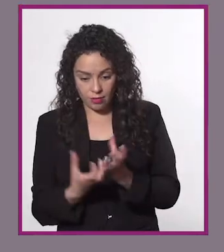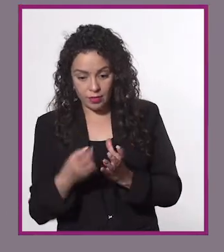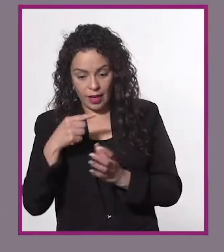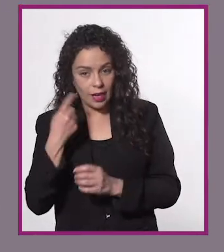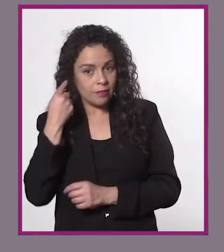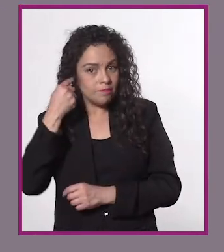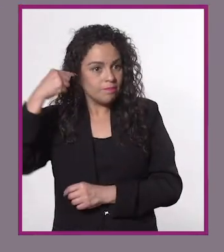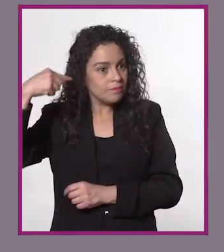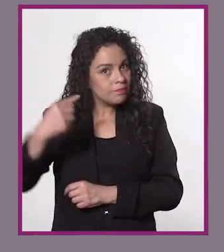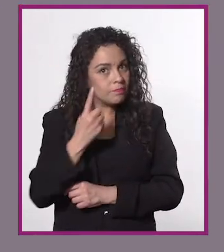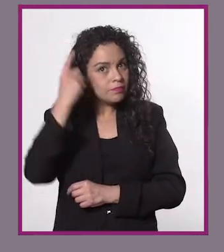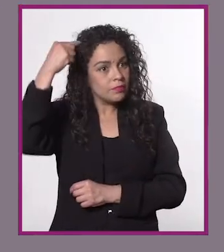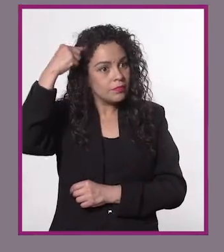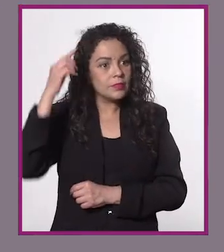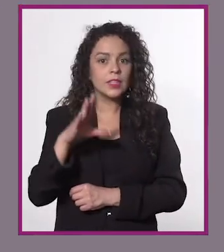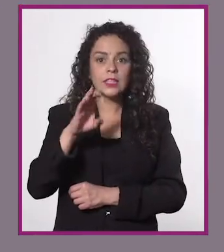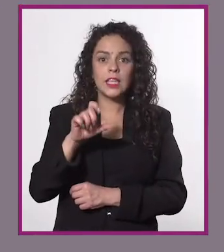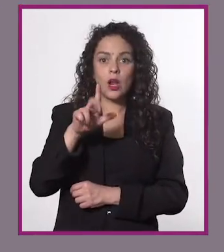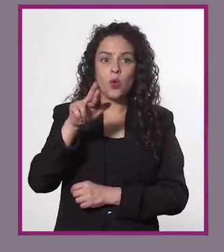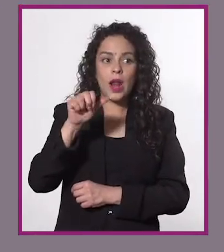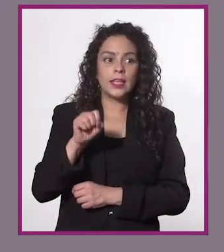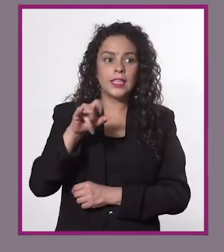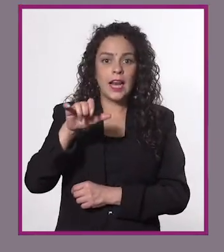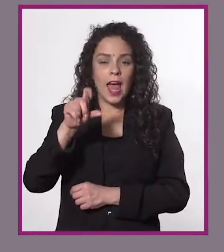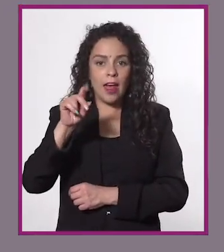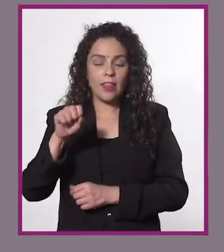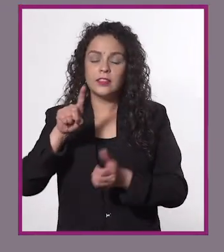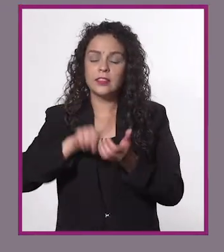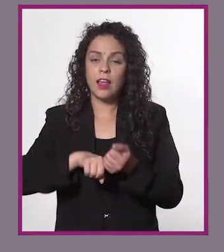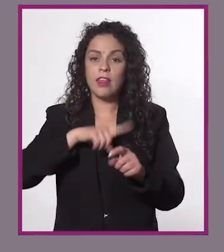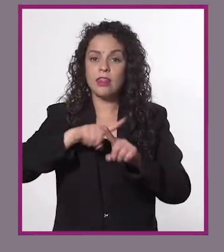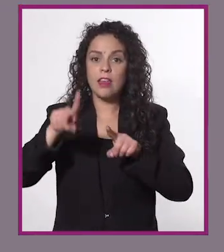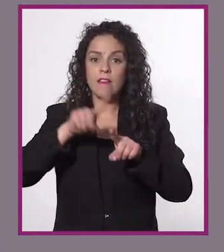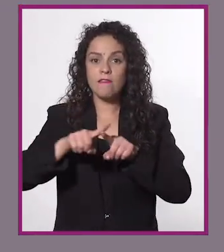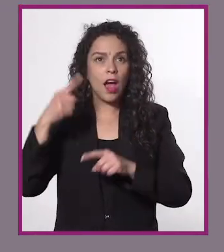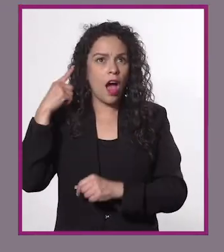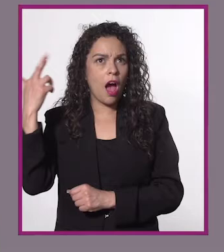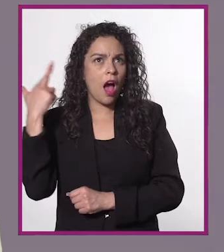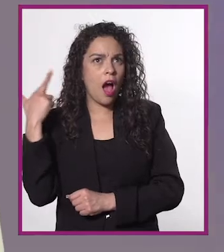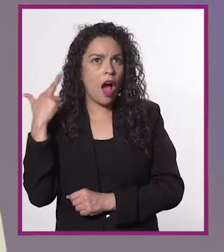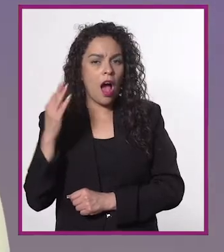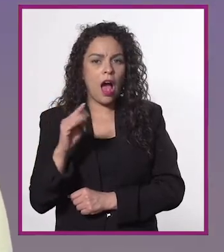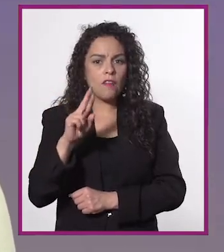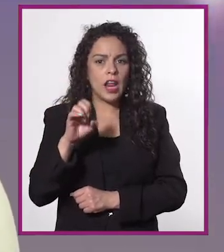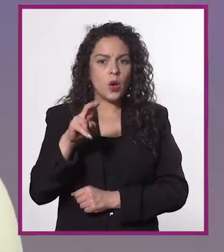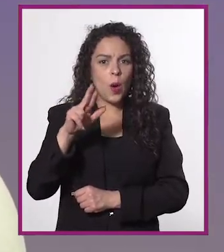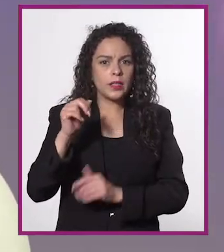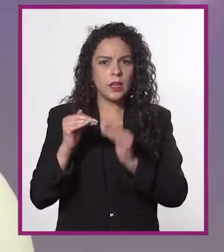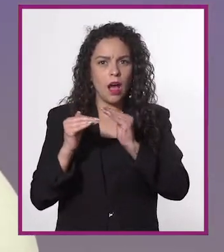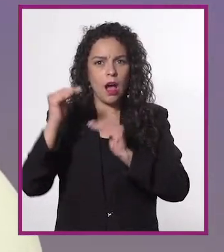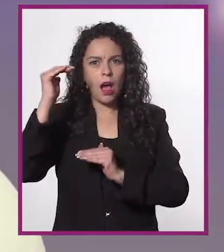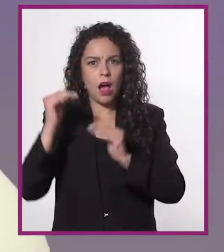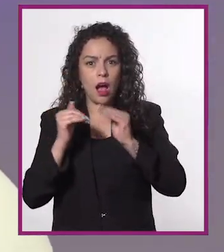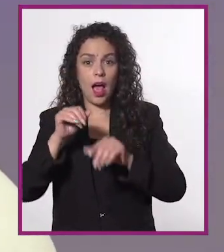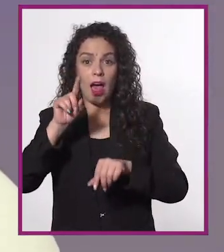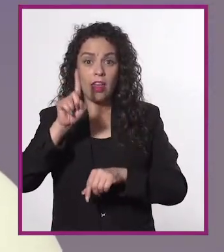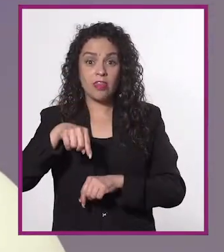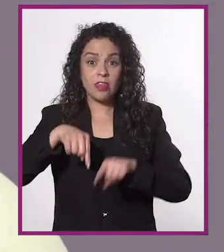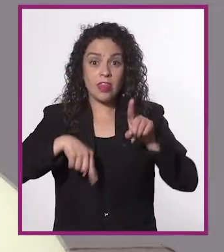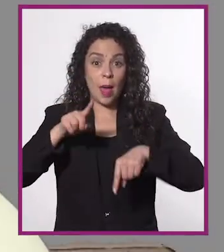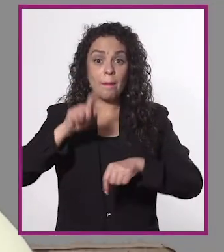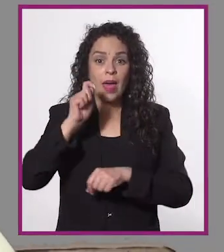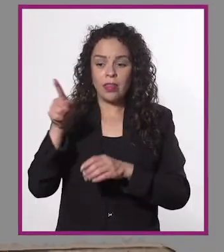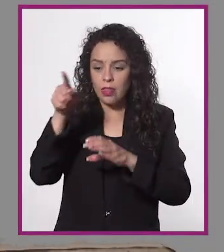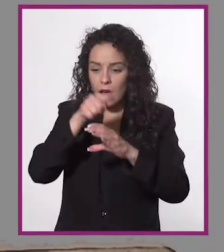la cóclea al cerebro, las células ciliadas, responden a distintas frecuencias de sonido dependiendo de su ubicación en la